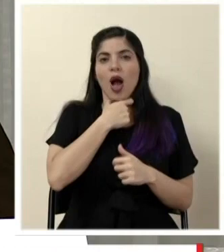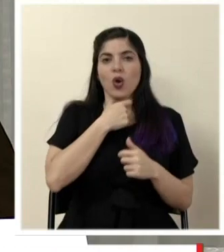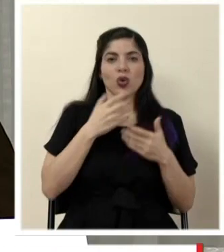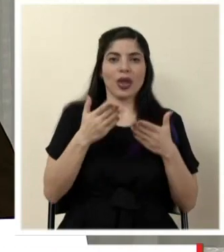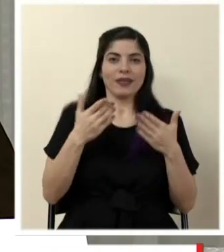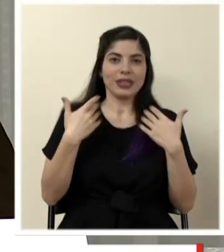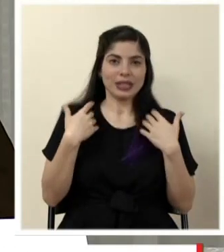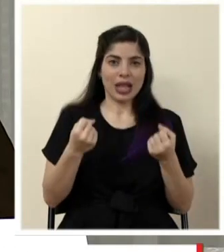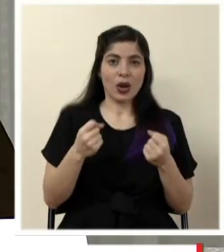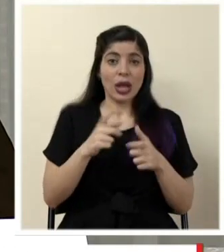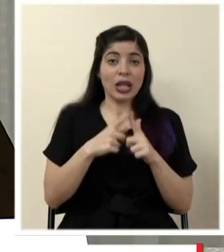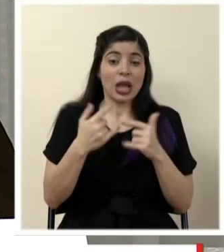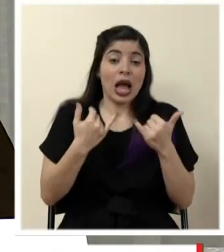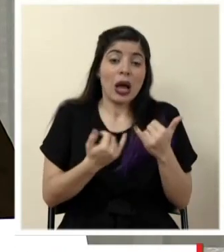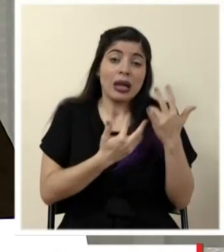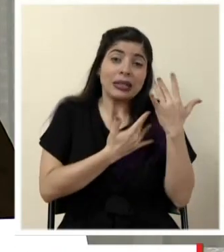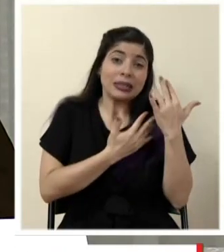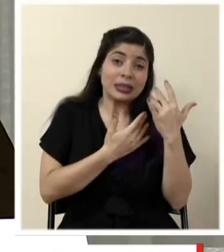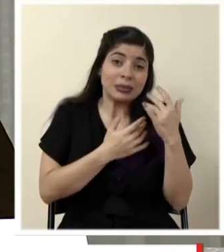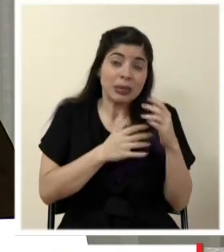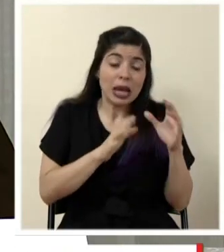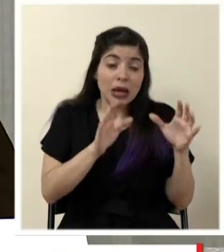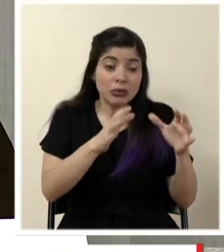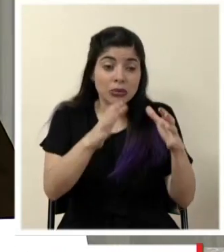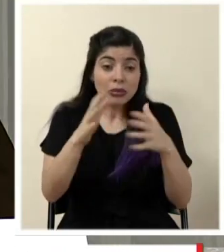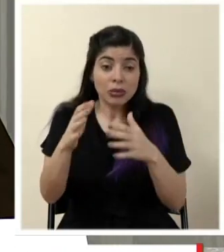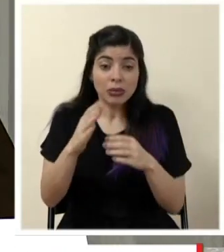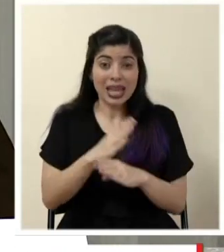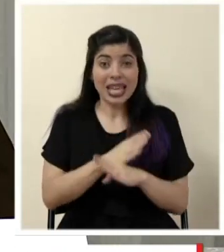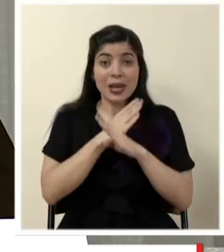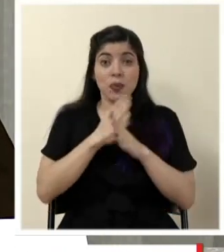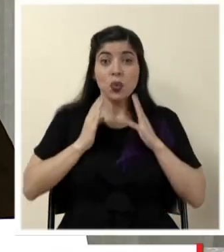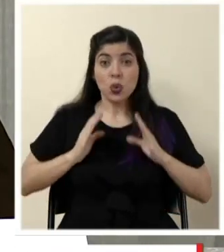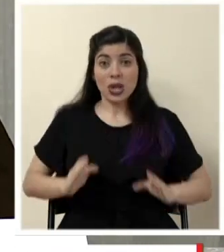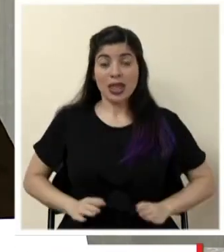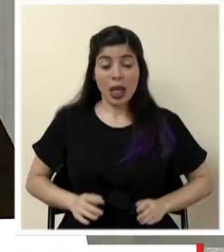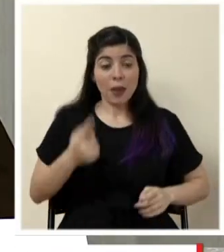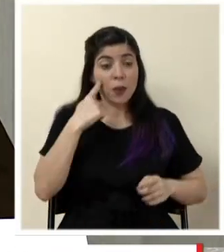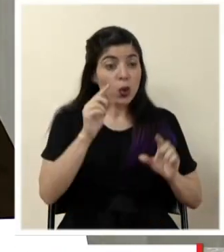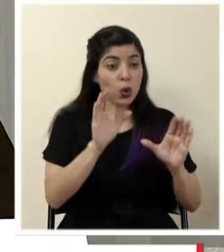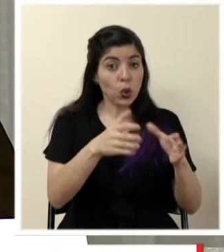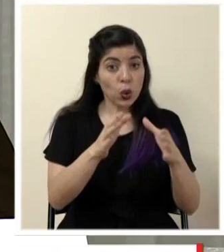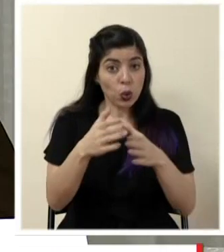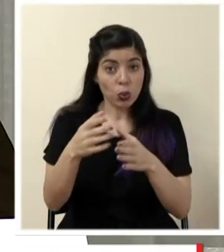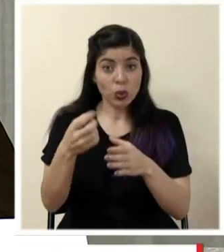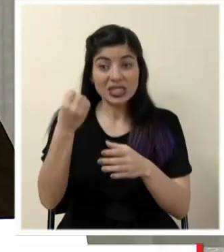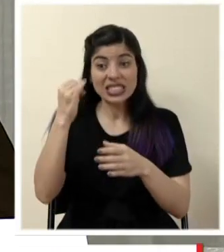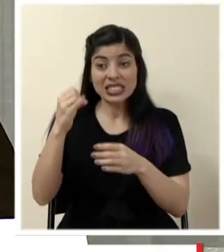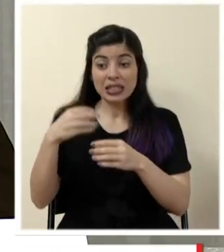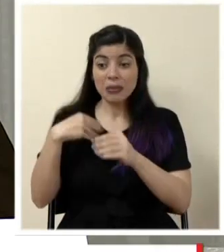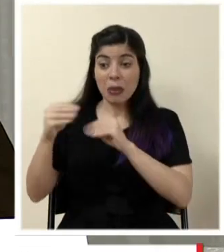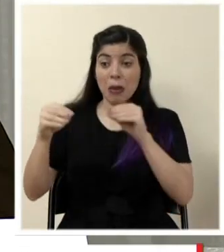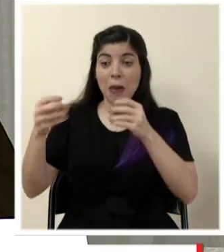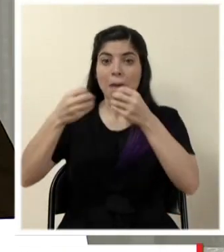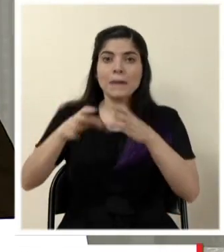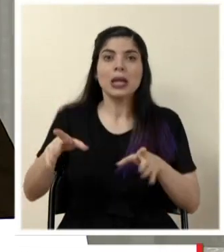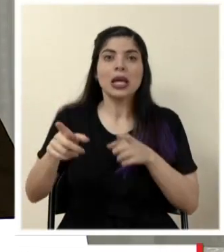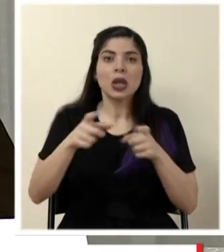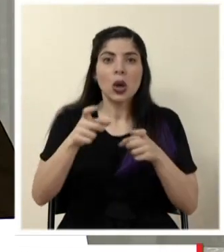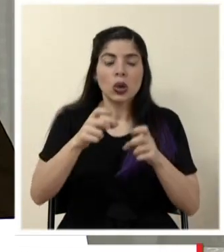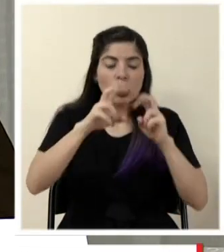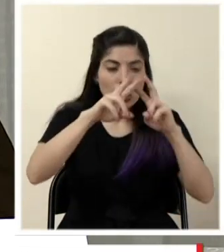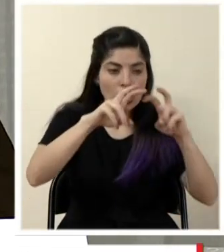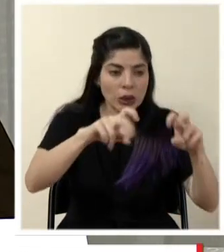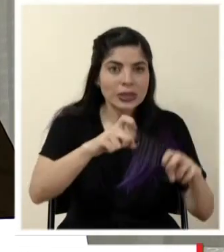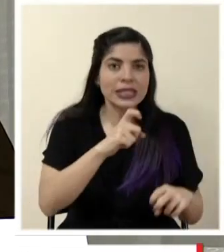de salud. Así que esperar que la inmunidad de rebaño se dé en una transmisión comunitaria, en donde uno puede perder justamente el control en la trazabilidad y en la contención,